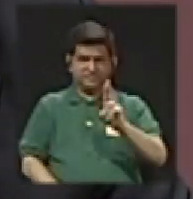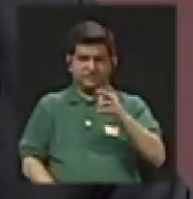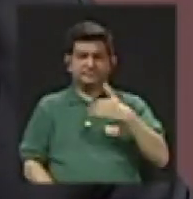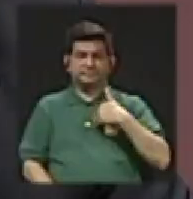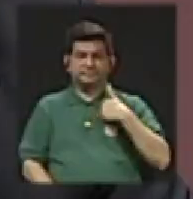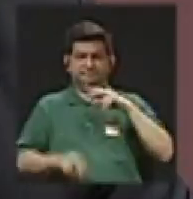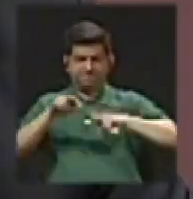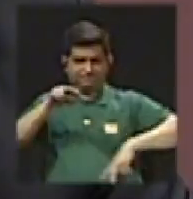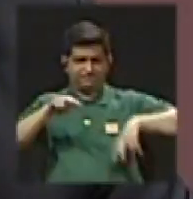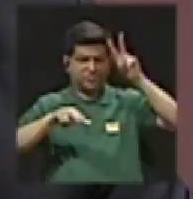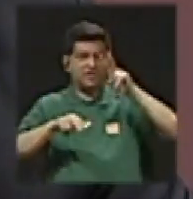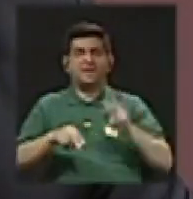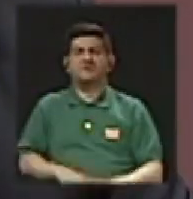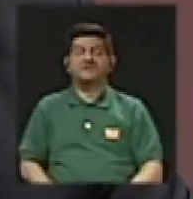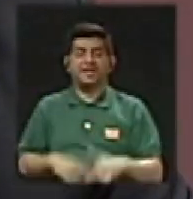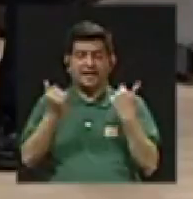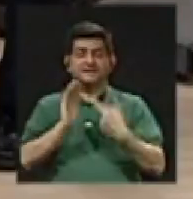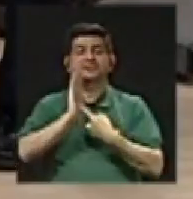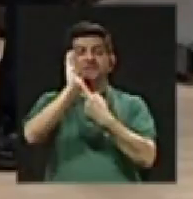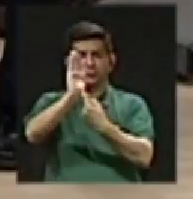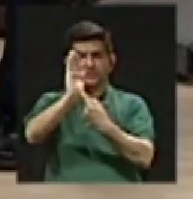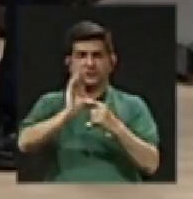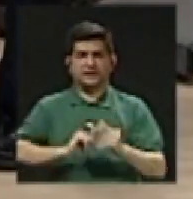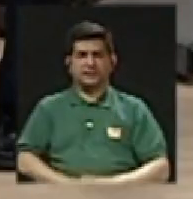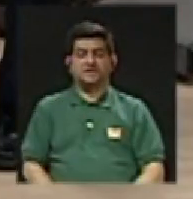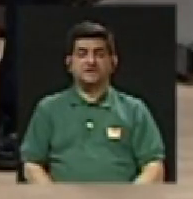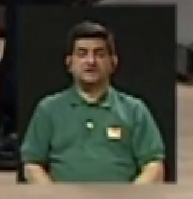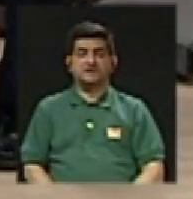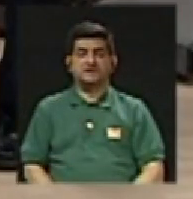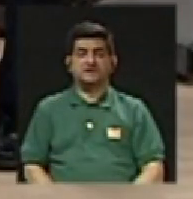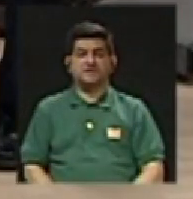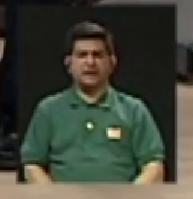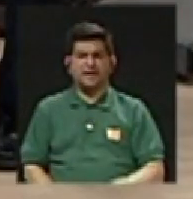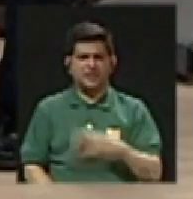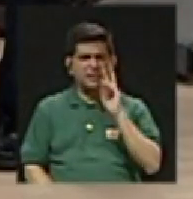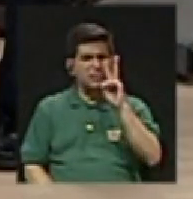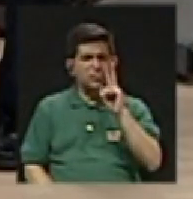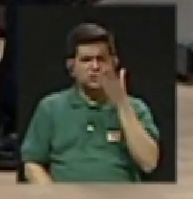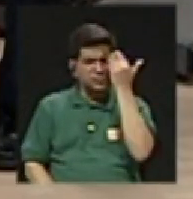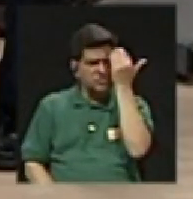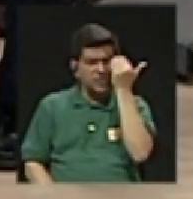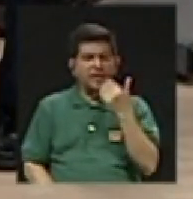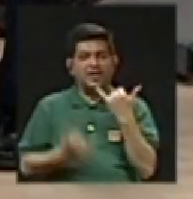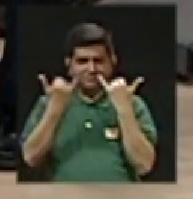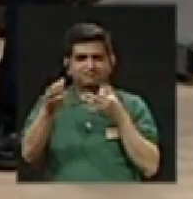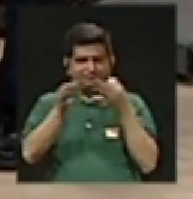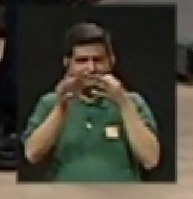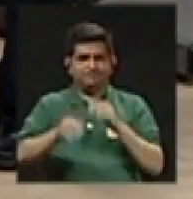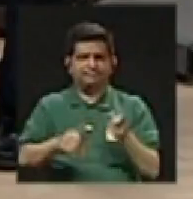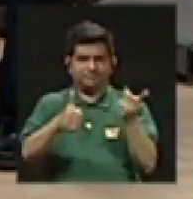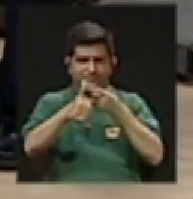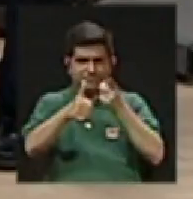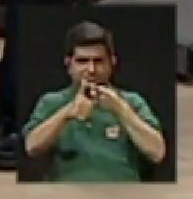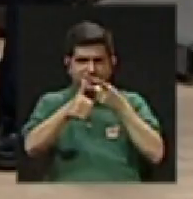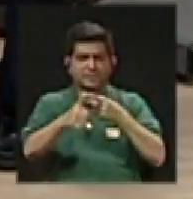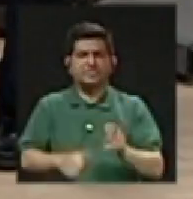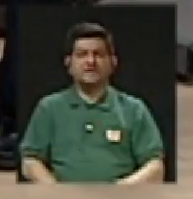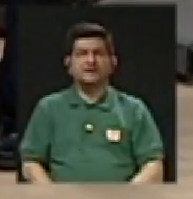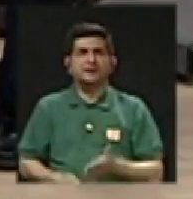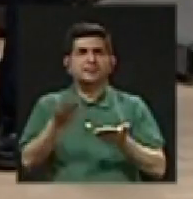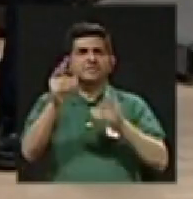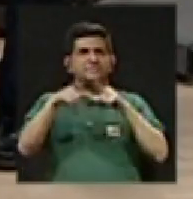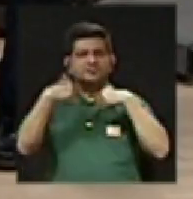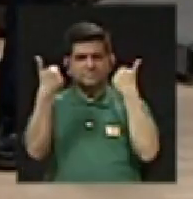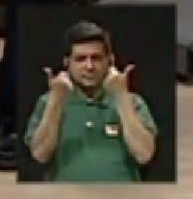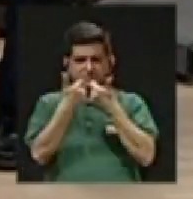tiene una ventaja comparativa revelada. Y va a ver por qué las categorizo en dos. La primera es tal vez un